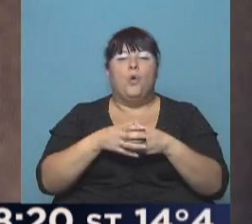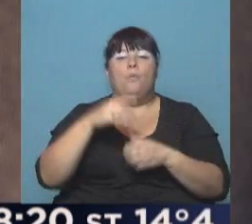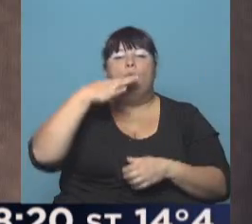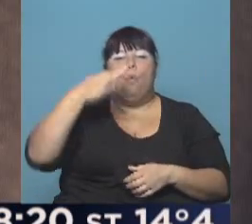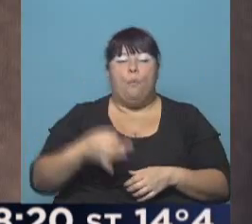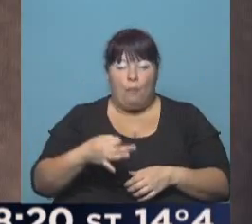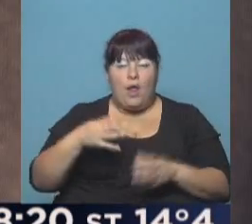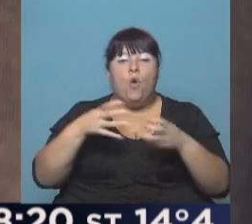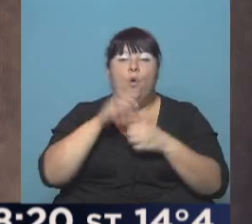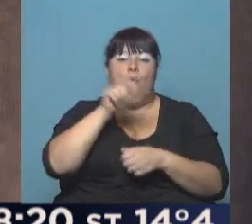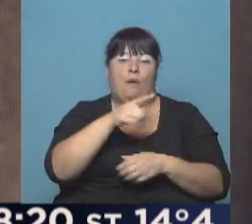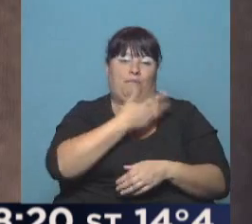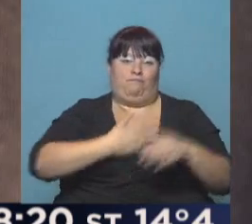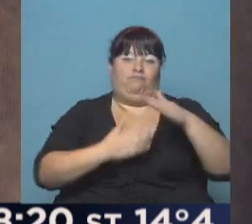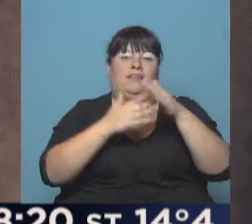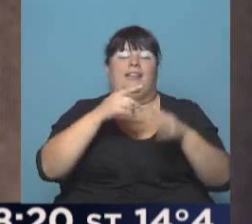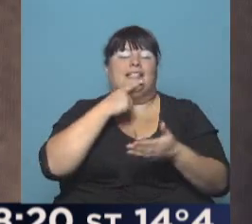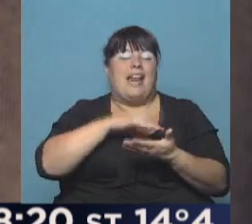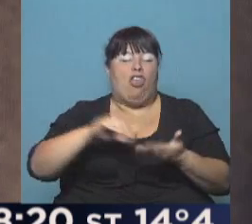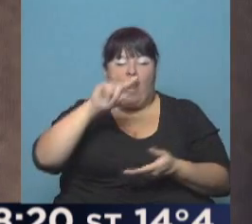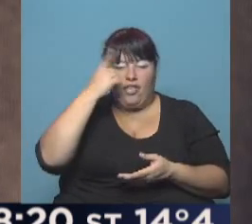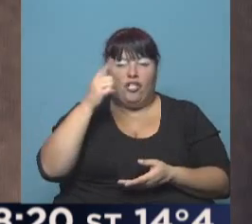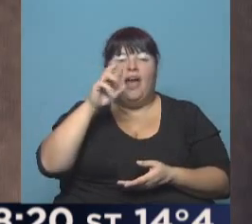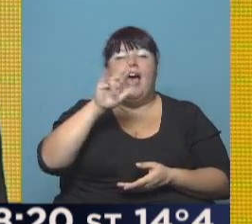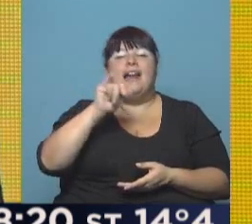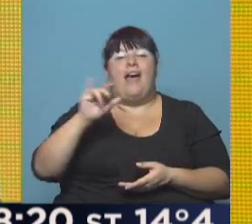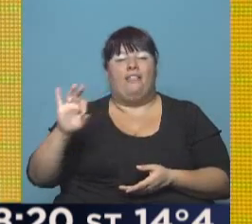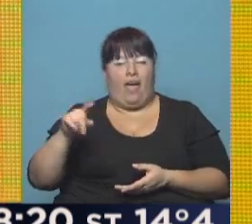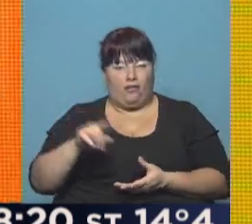cumplir el frente que lleva como candidato a senador nacional a florencio randazo